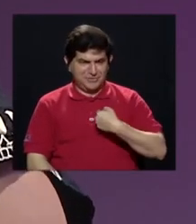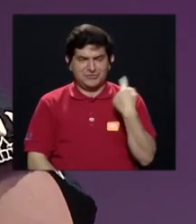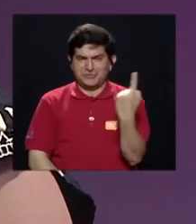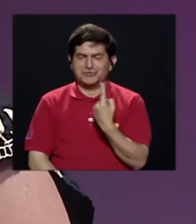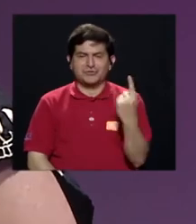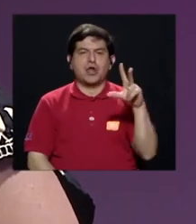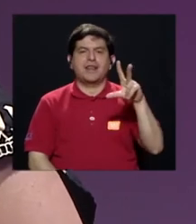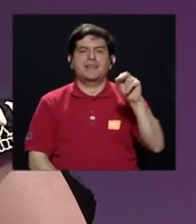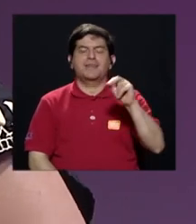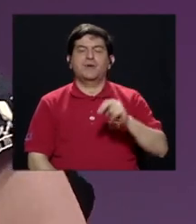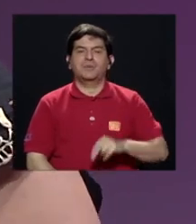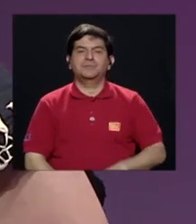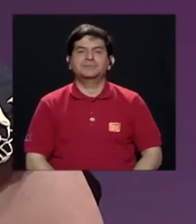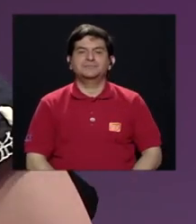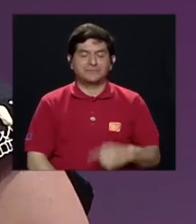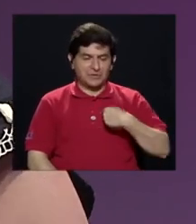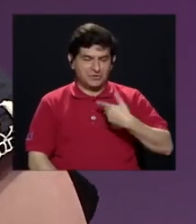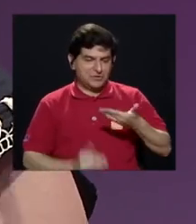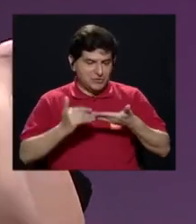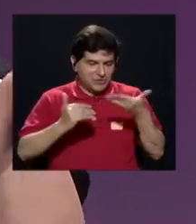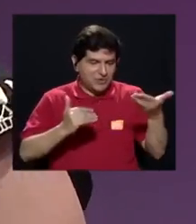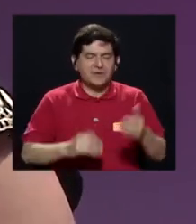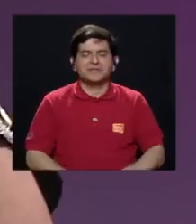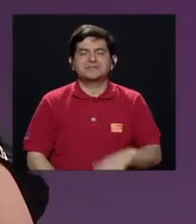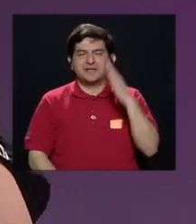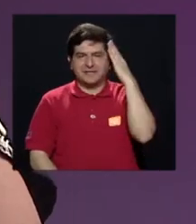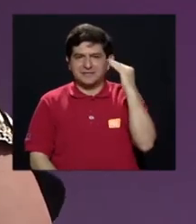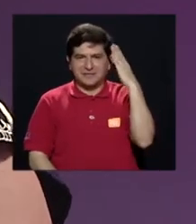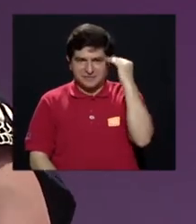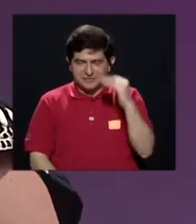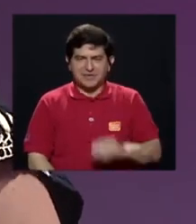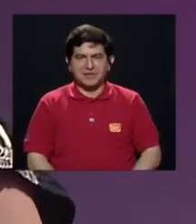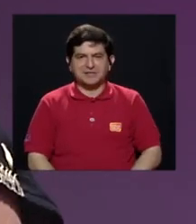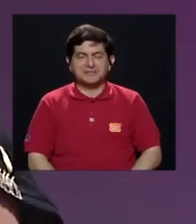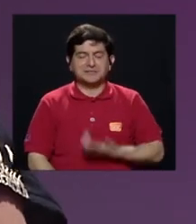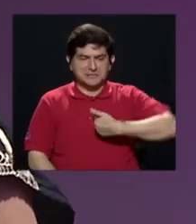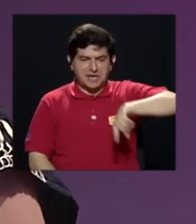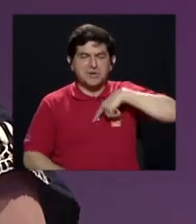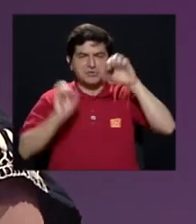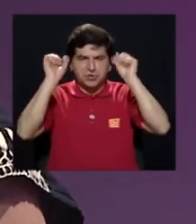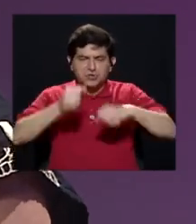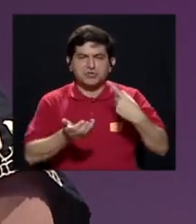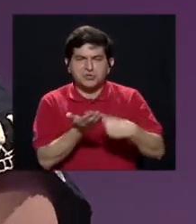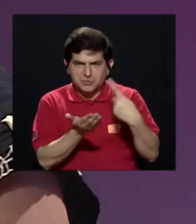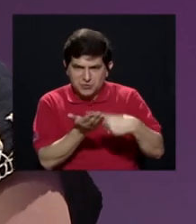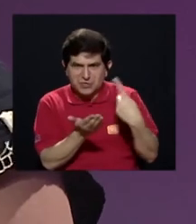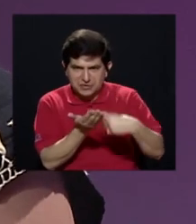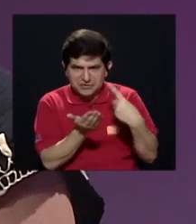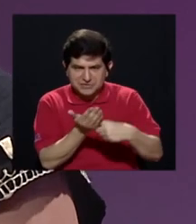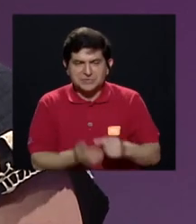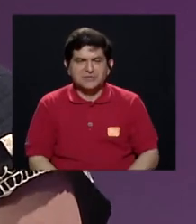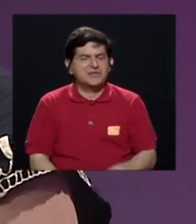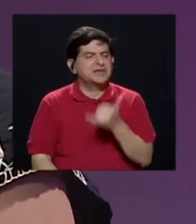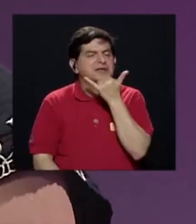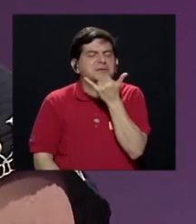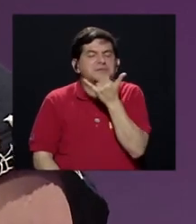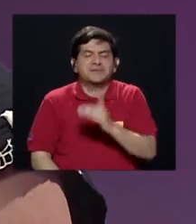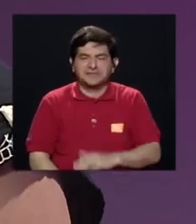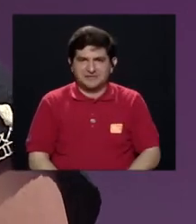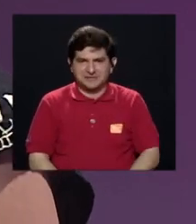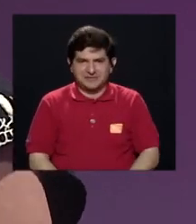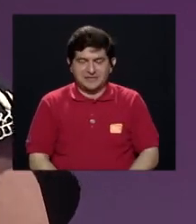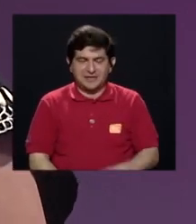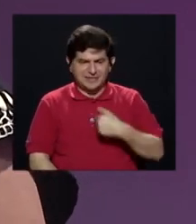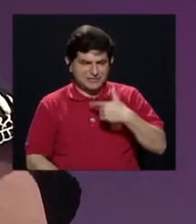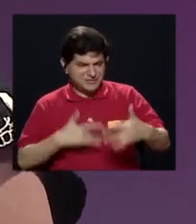¿verdad? Que las cosas que yo vivo, las vivimos otras, que podemos discutir sobre qué es lo que estamos, qué es lo que nos pasa, ¿verdad? Porque